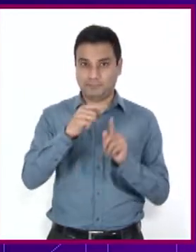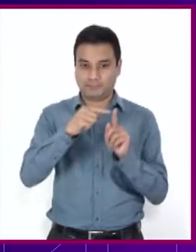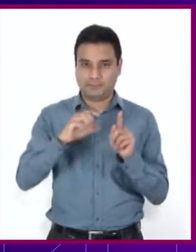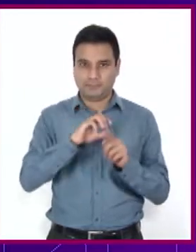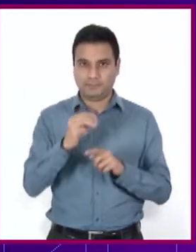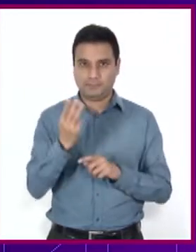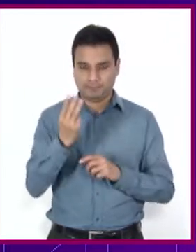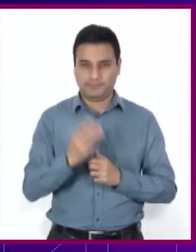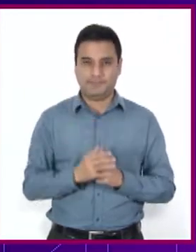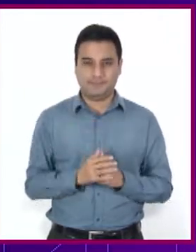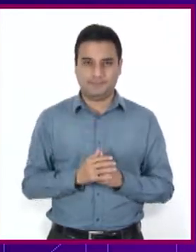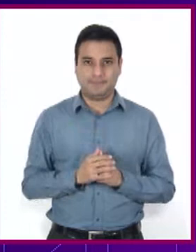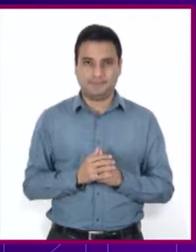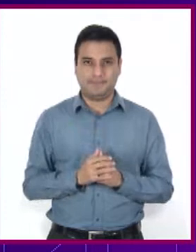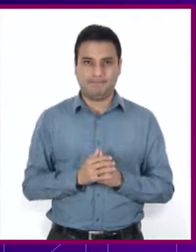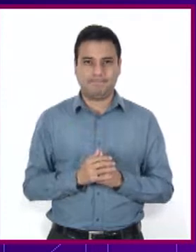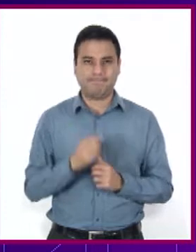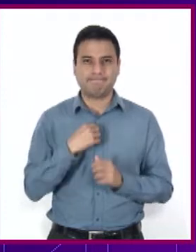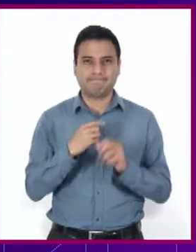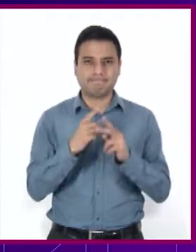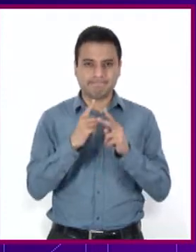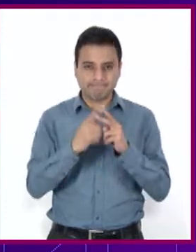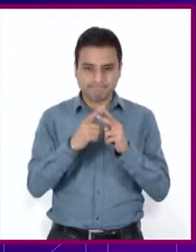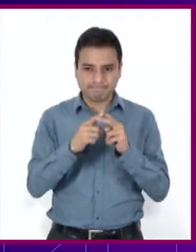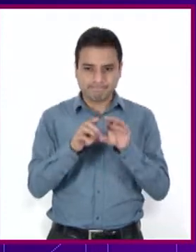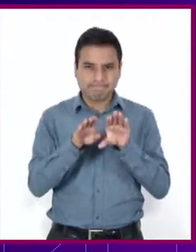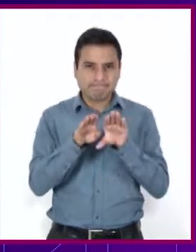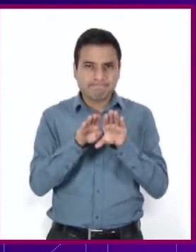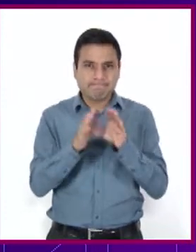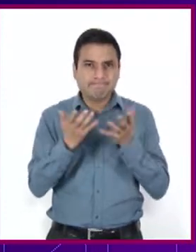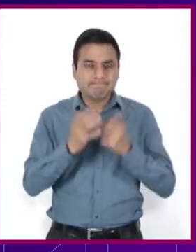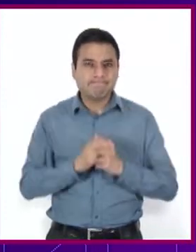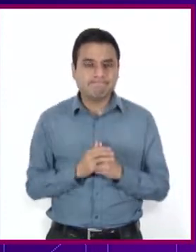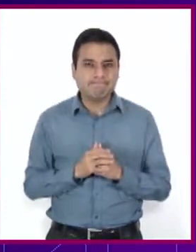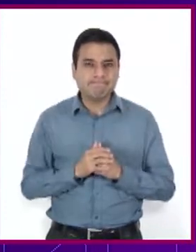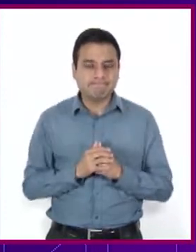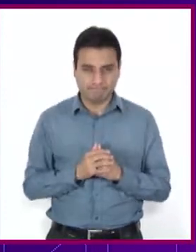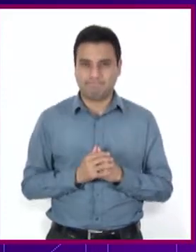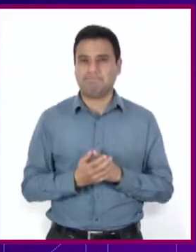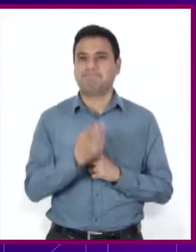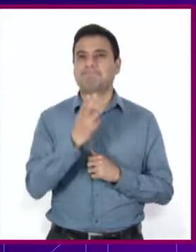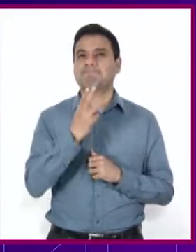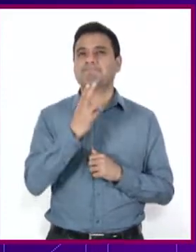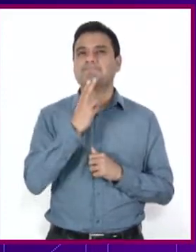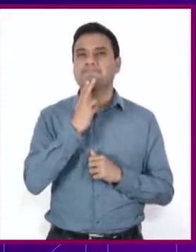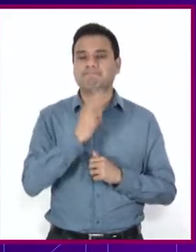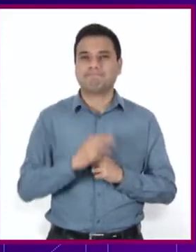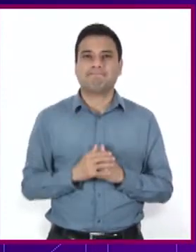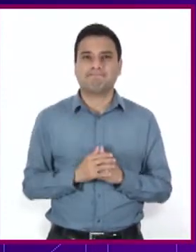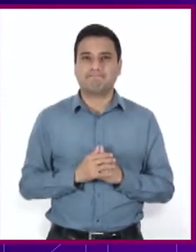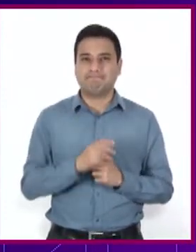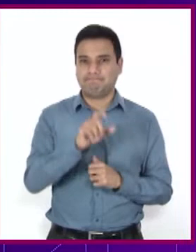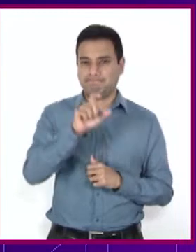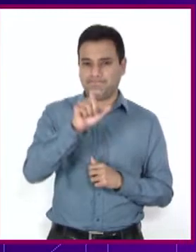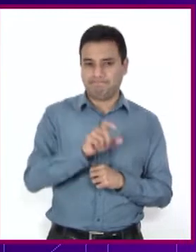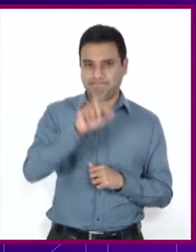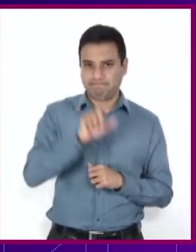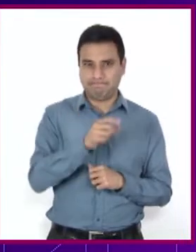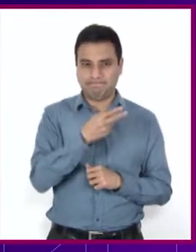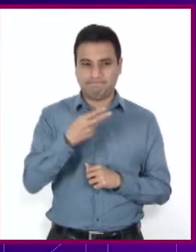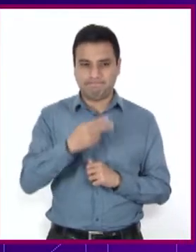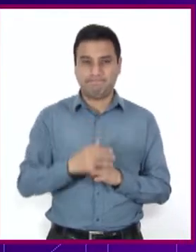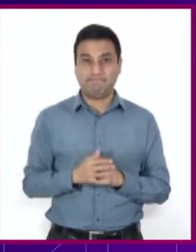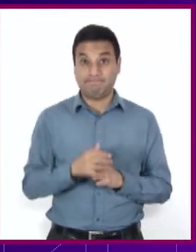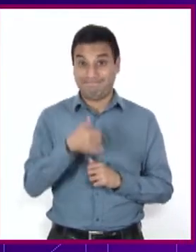cúbico. La expresión para calcular la primera magnitud de una proporcionalidad directa, X, es igual a la